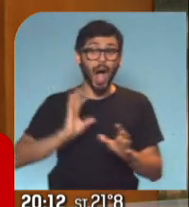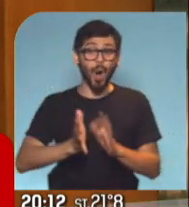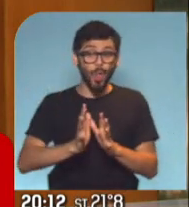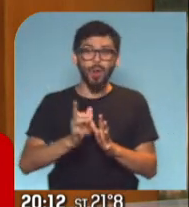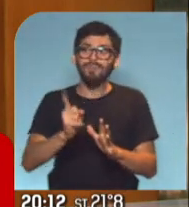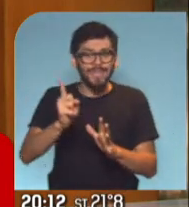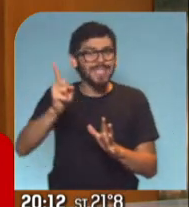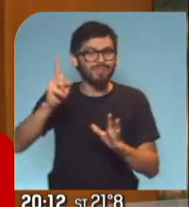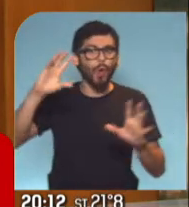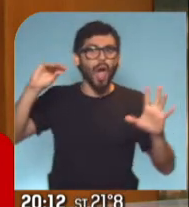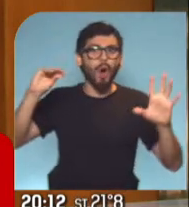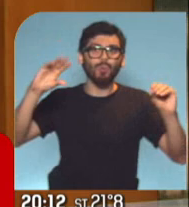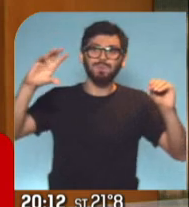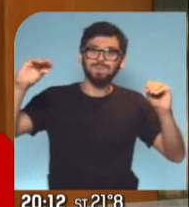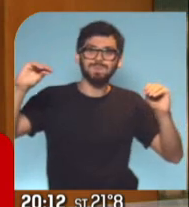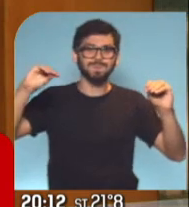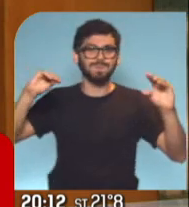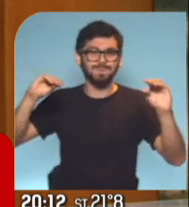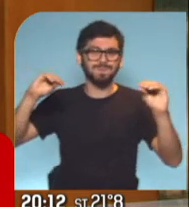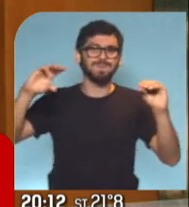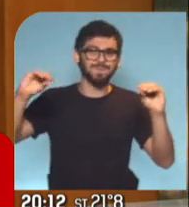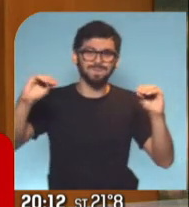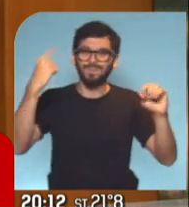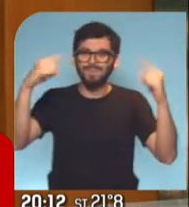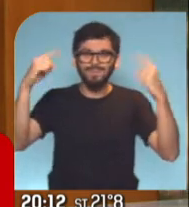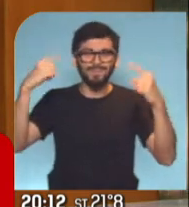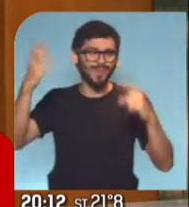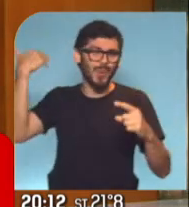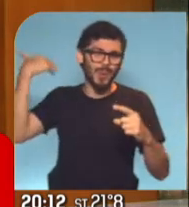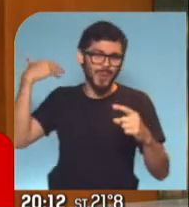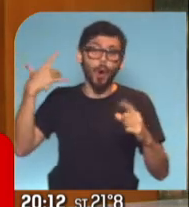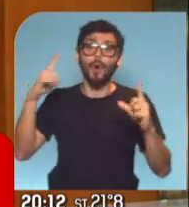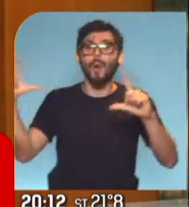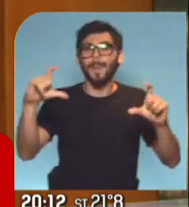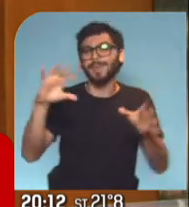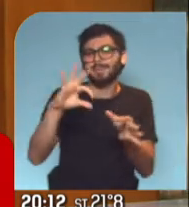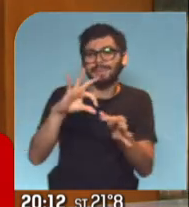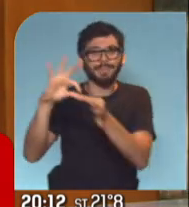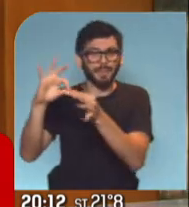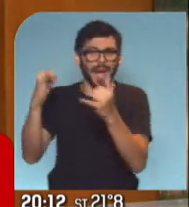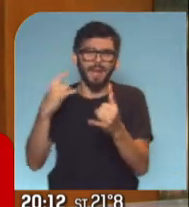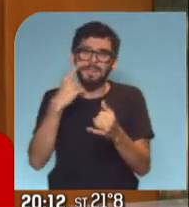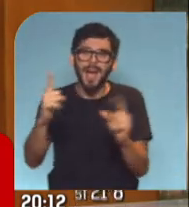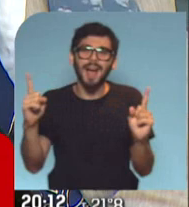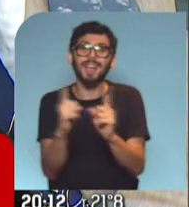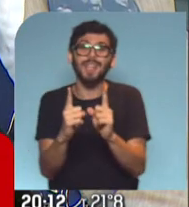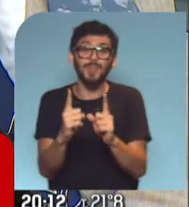eso era el sonido. Obviamente las imágenes eran parte del acto, cuyo resumen compartimos ahora.